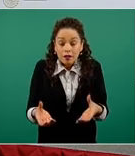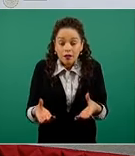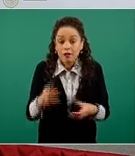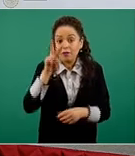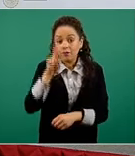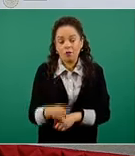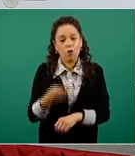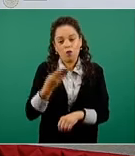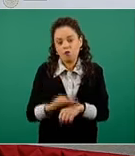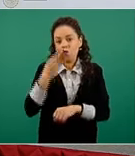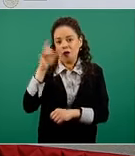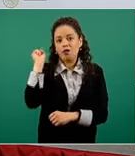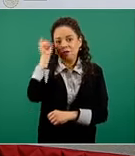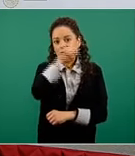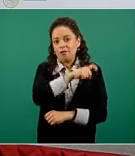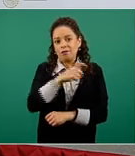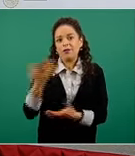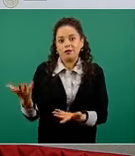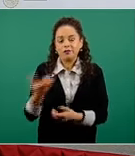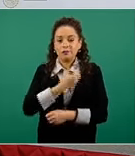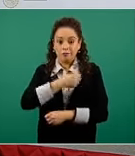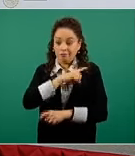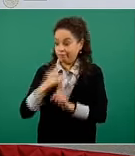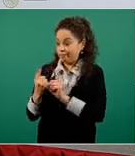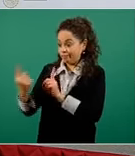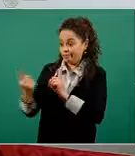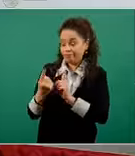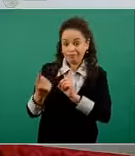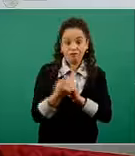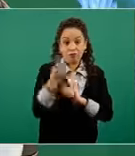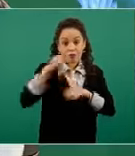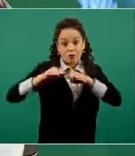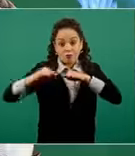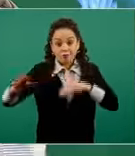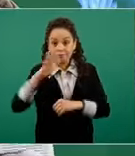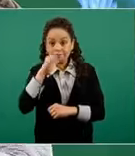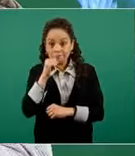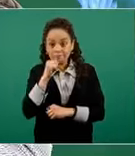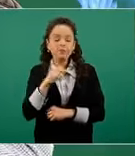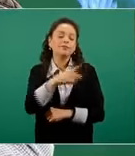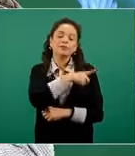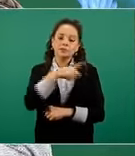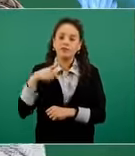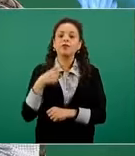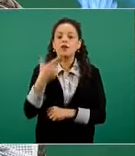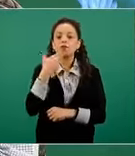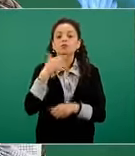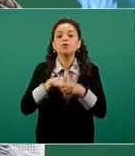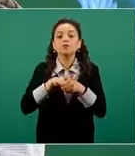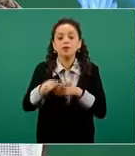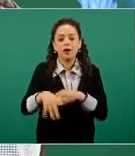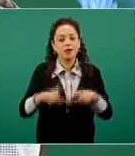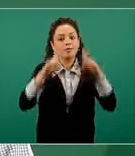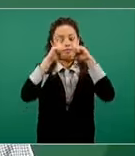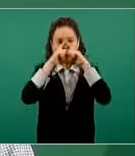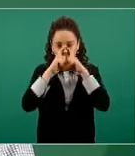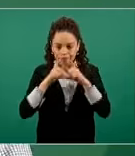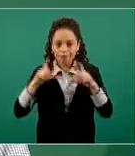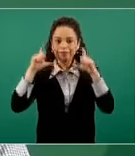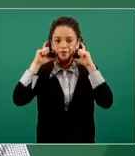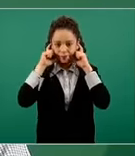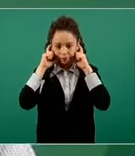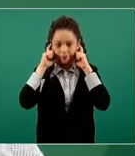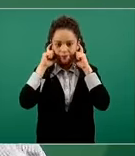difícil guardar la sana distancia de 2 metros, entonces debemos de utilizar el cubrebocas, lo debemos de